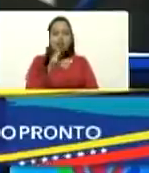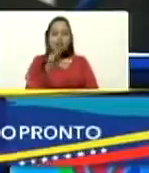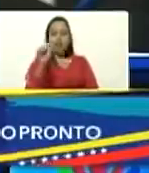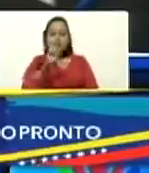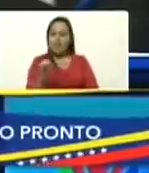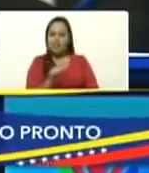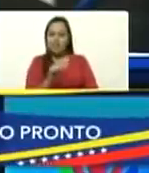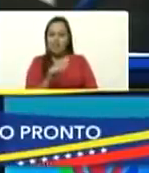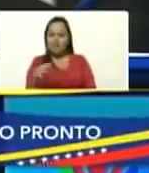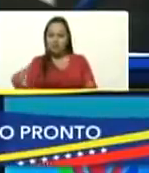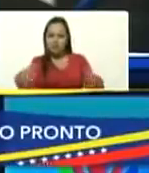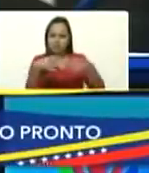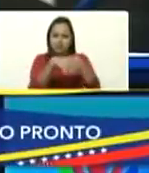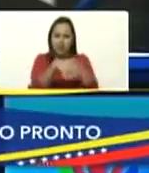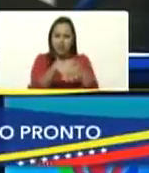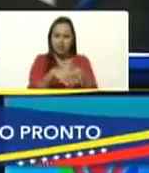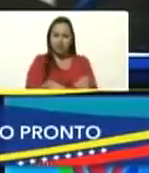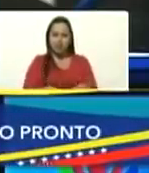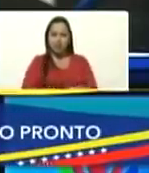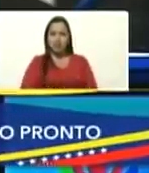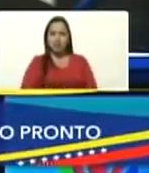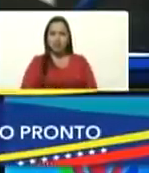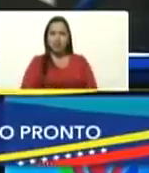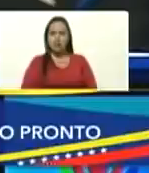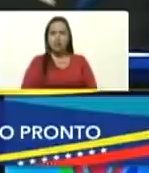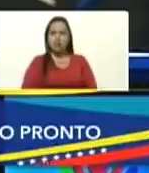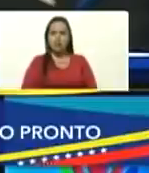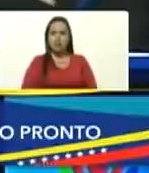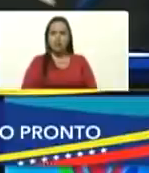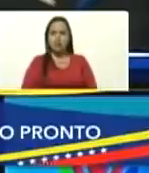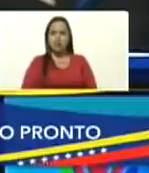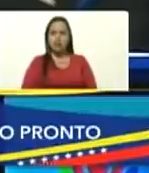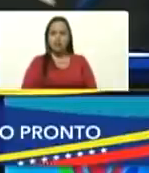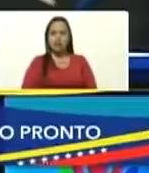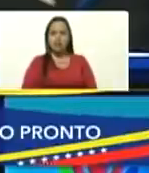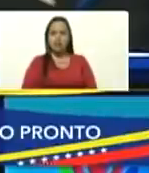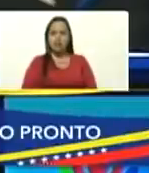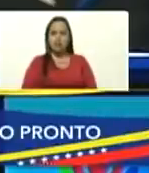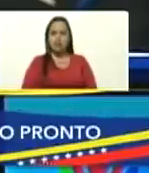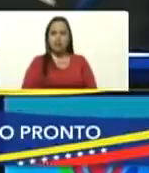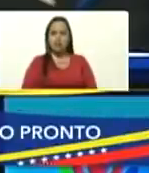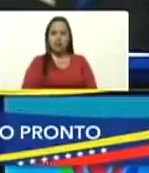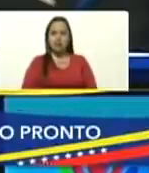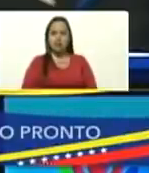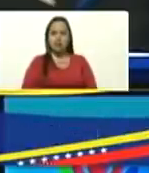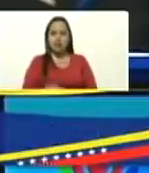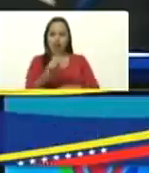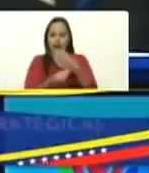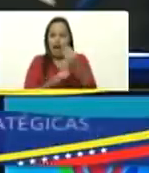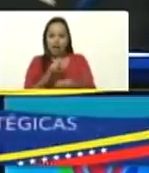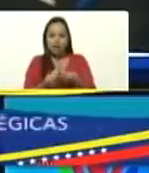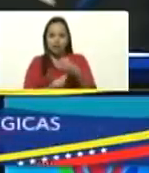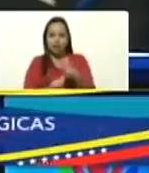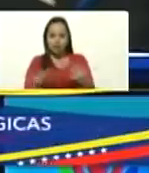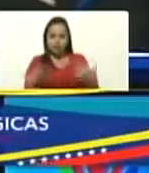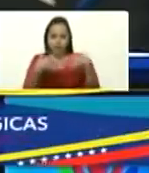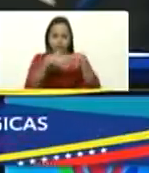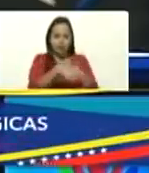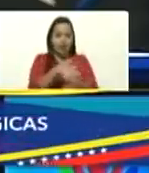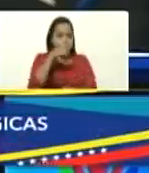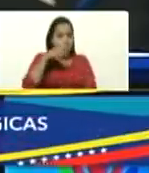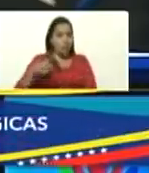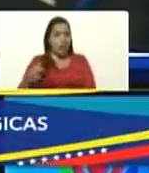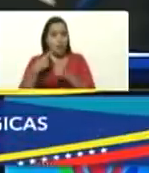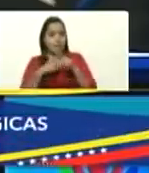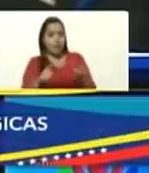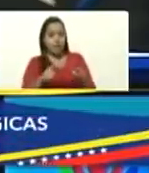¿verdad? Es hasta chévere. Punto net, punto redes. Construir las redes del poder. Pero en español,